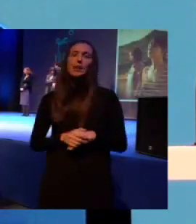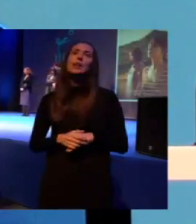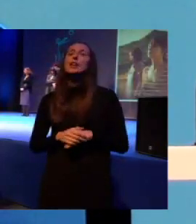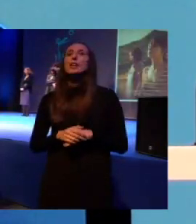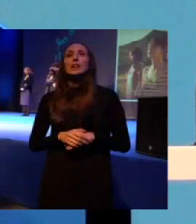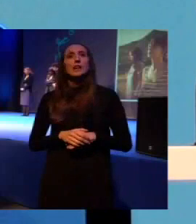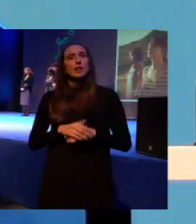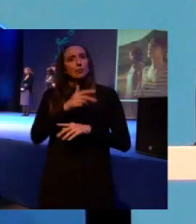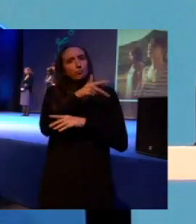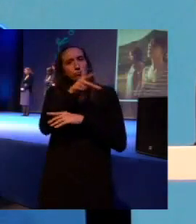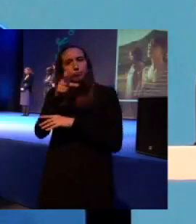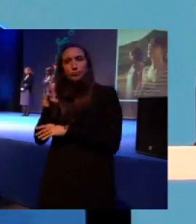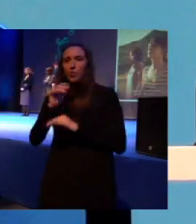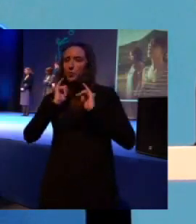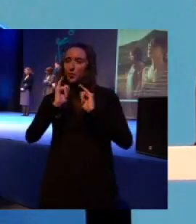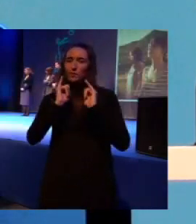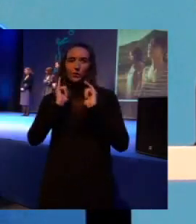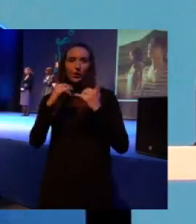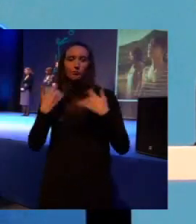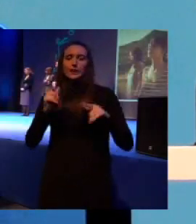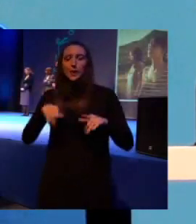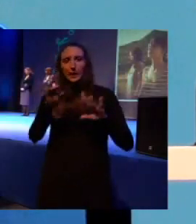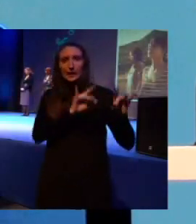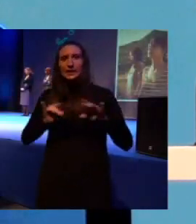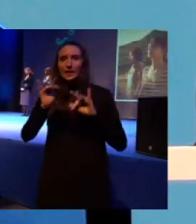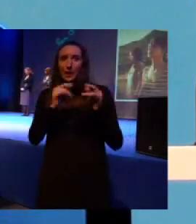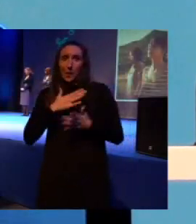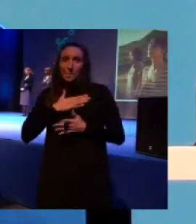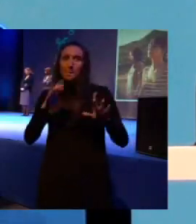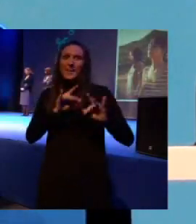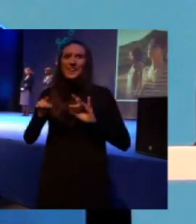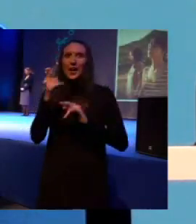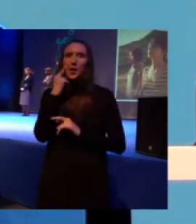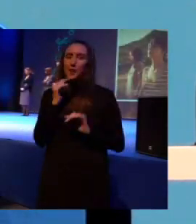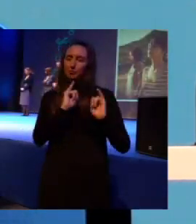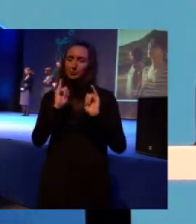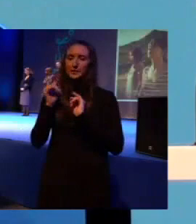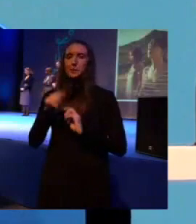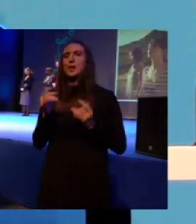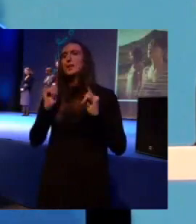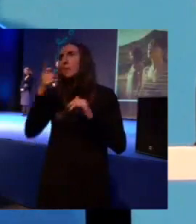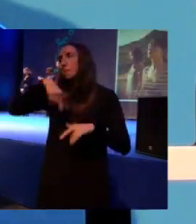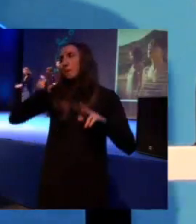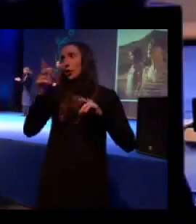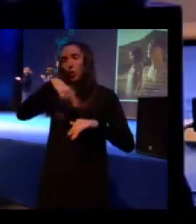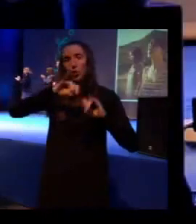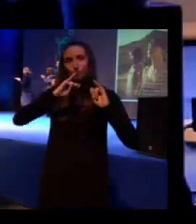Disfrutamos mucho de este rodaje y disfrutamos mucho de esta tierra, bendita tierra, que es la mía, que es Almería. Espero que lo disfrutéis vosotros también.